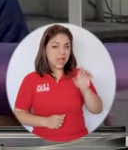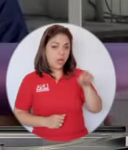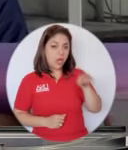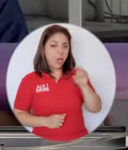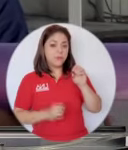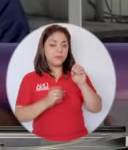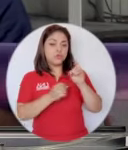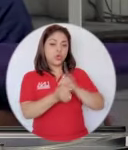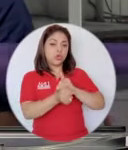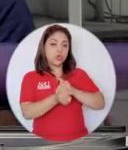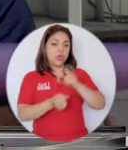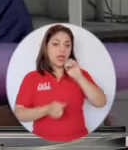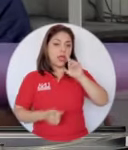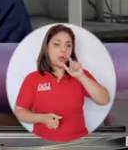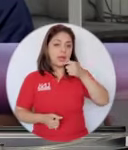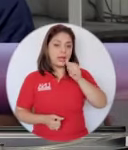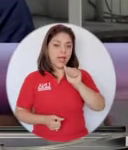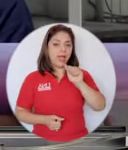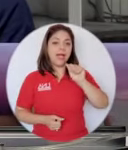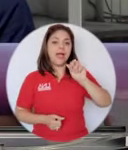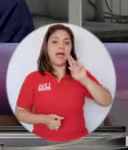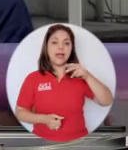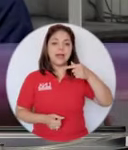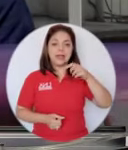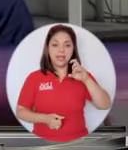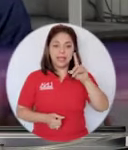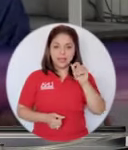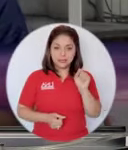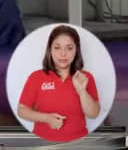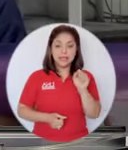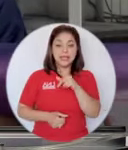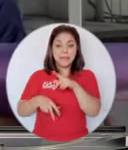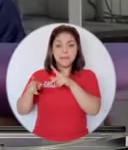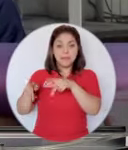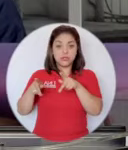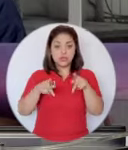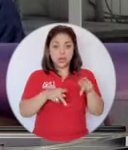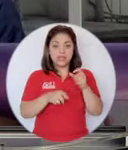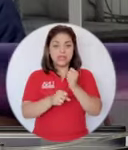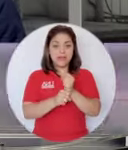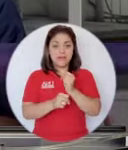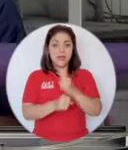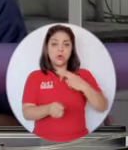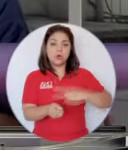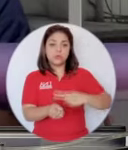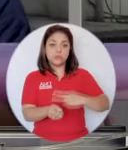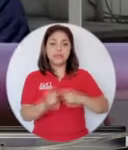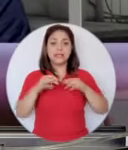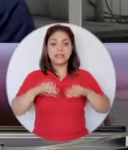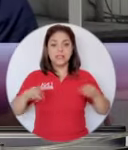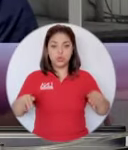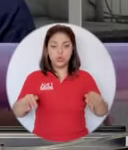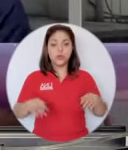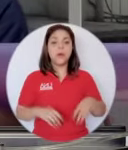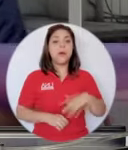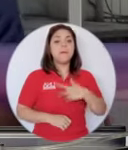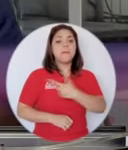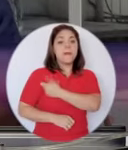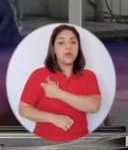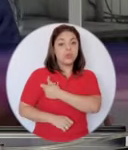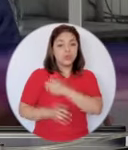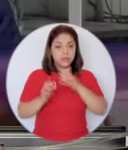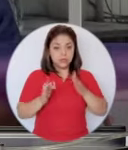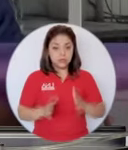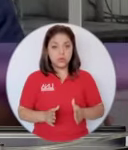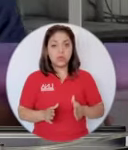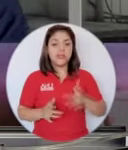la doctora Olga Arguedas constantemente, y todo el personal del Hospital Nacional de Niños, la Comisión Nacional de